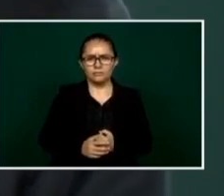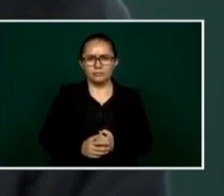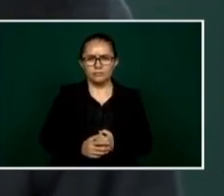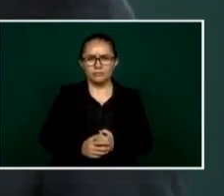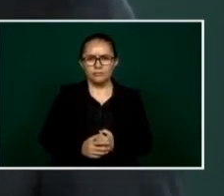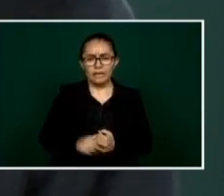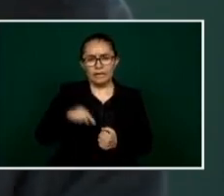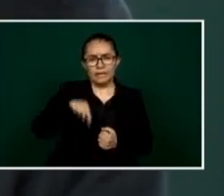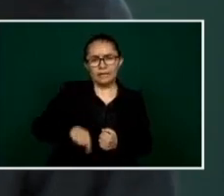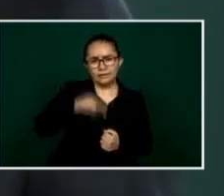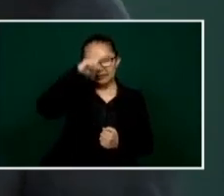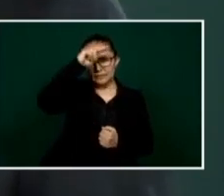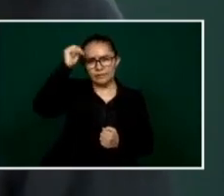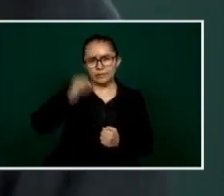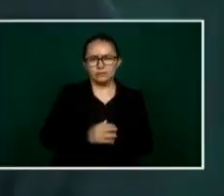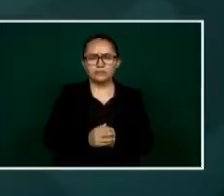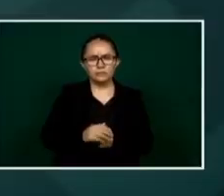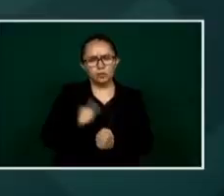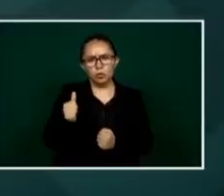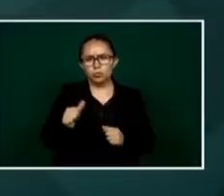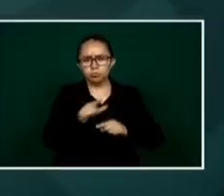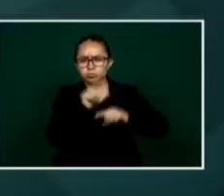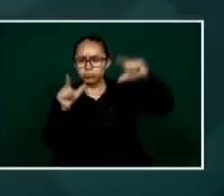ni en Nayarit ni en ningún estado.